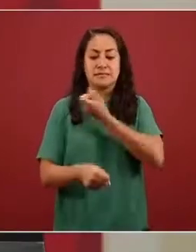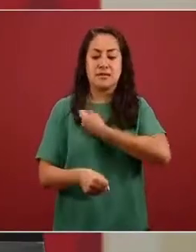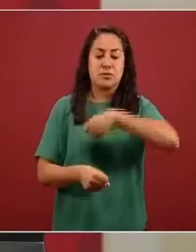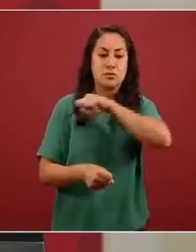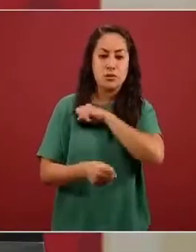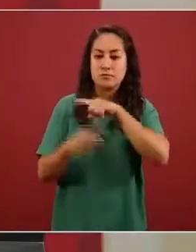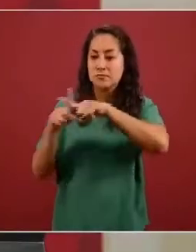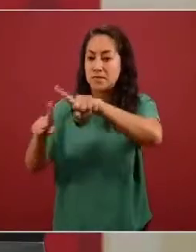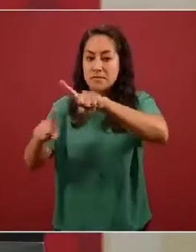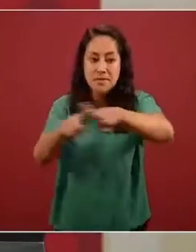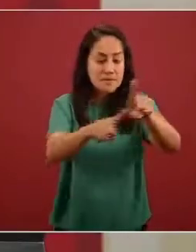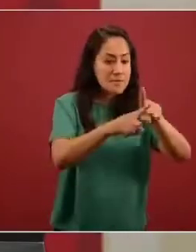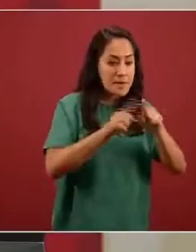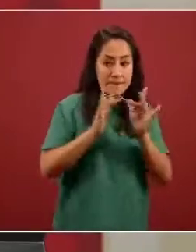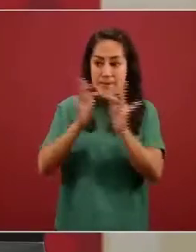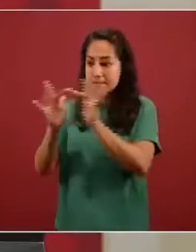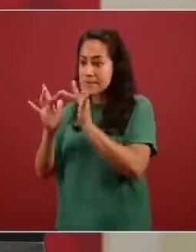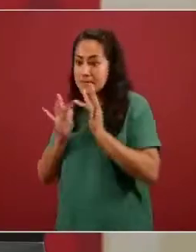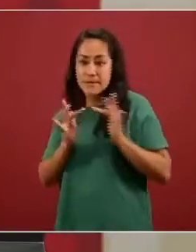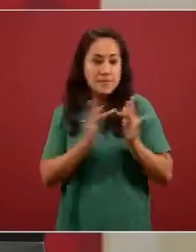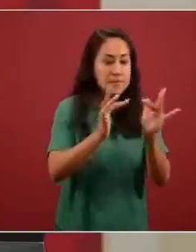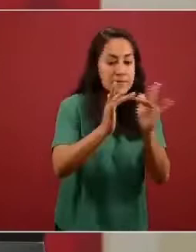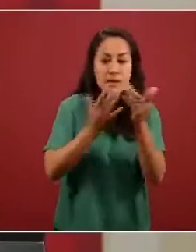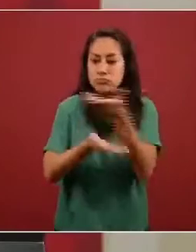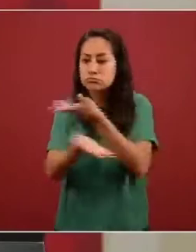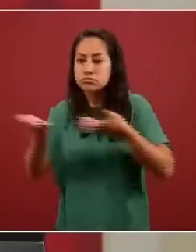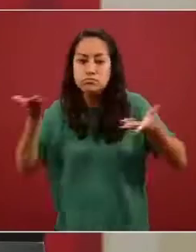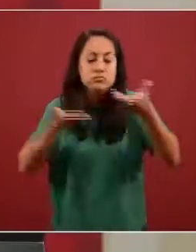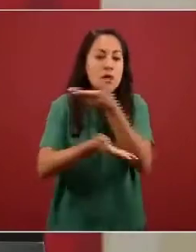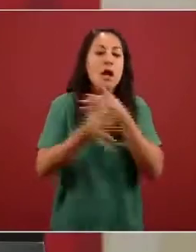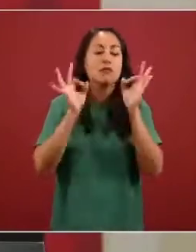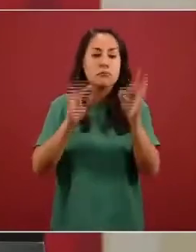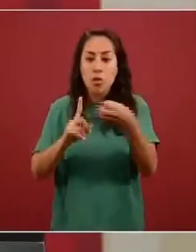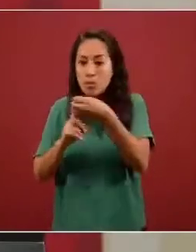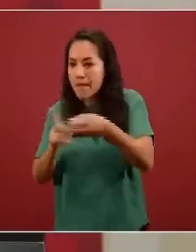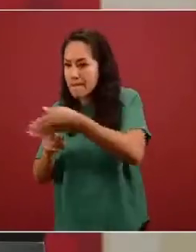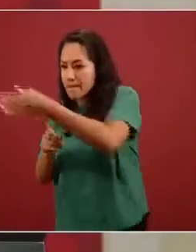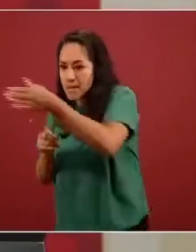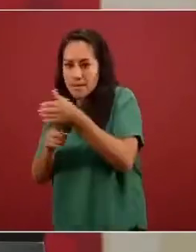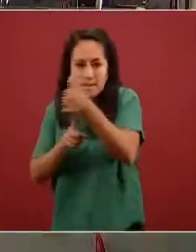durante COVID, de modo que se pueda resolver de manera más expedita la redistribución.